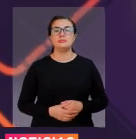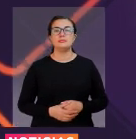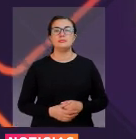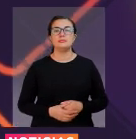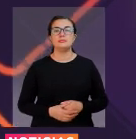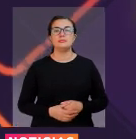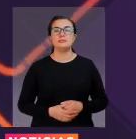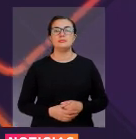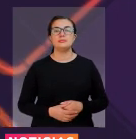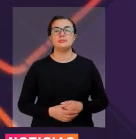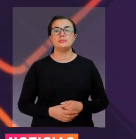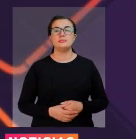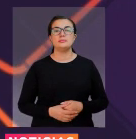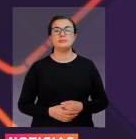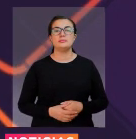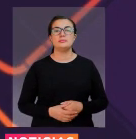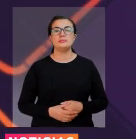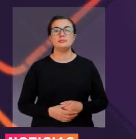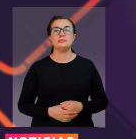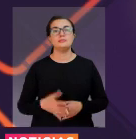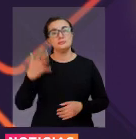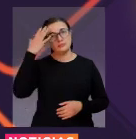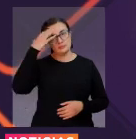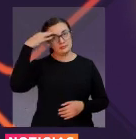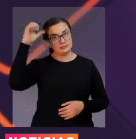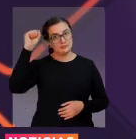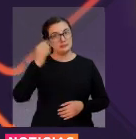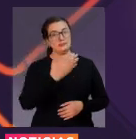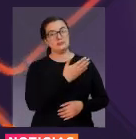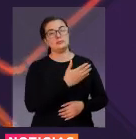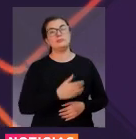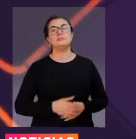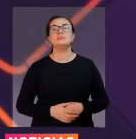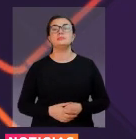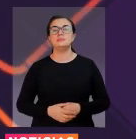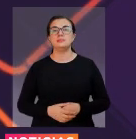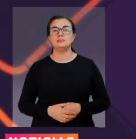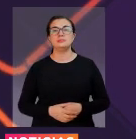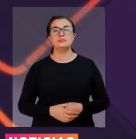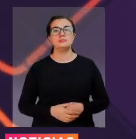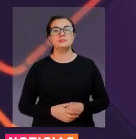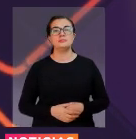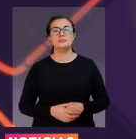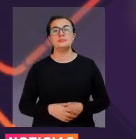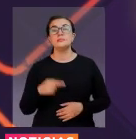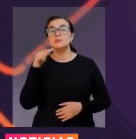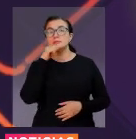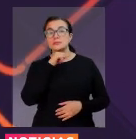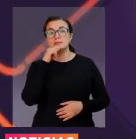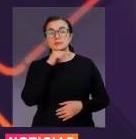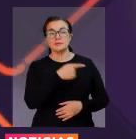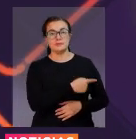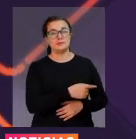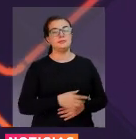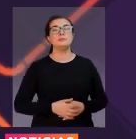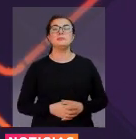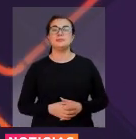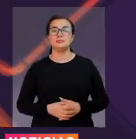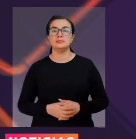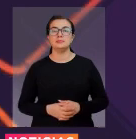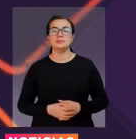Ciudad Bachué. En San Cristóbal, en el barrio Yomasa. En Santa Fe, en los barrios La Capuchina y